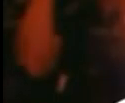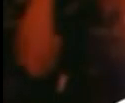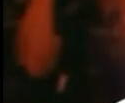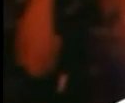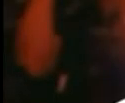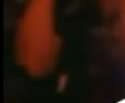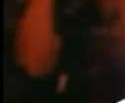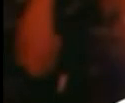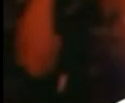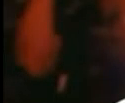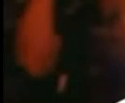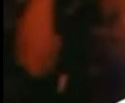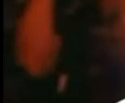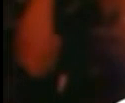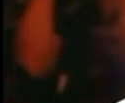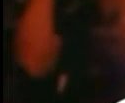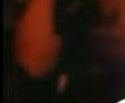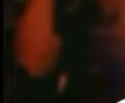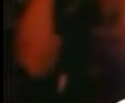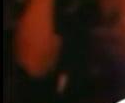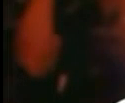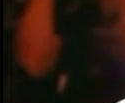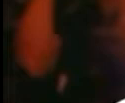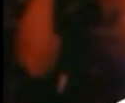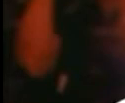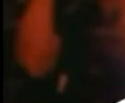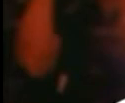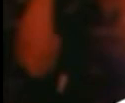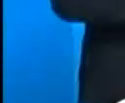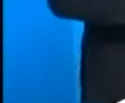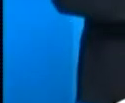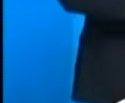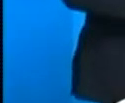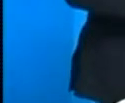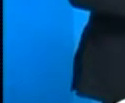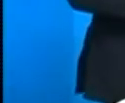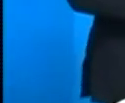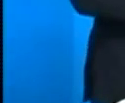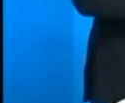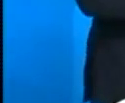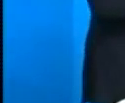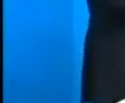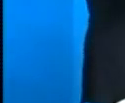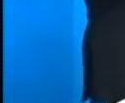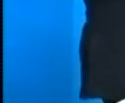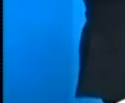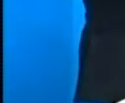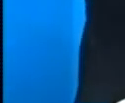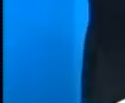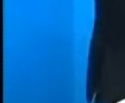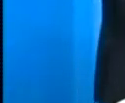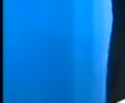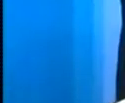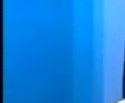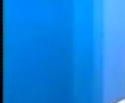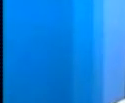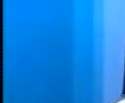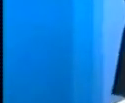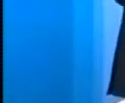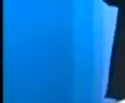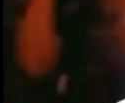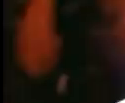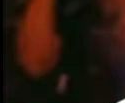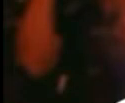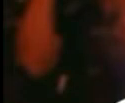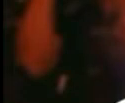No, es la Z y la N. Muy bien. Bolso personalizado por la marca. Ya van a ver por qué les cuento esto.